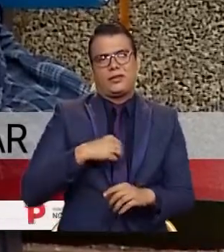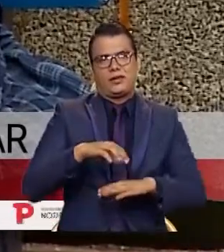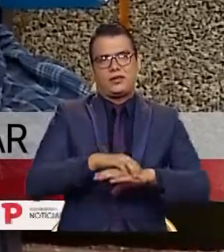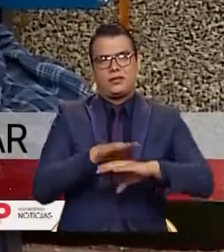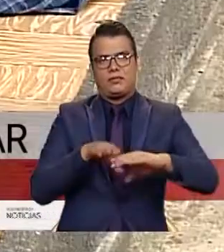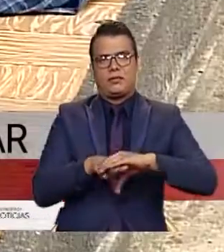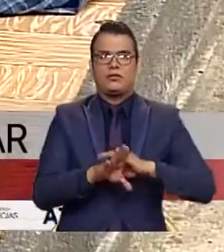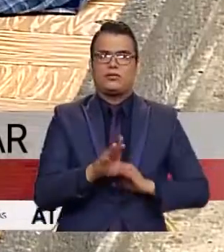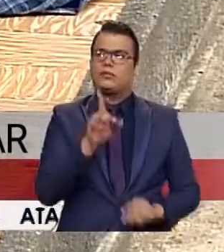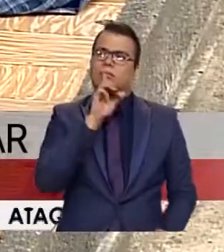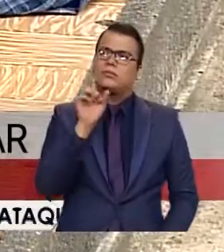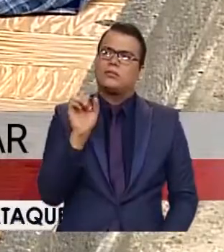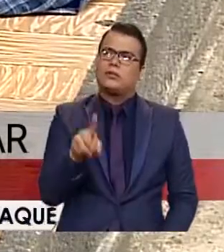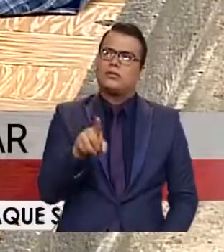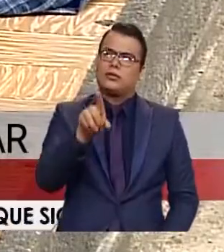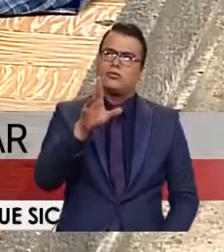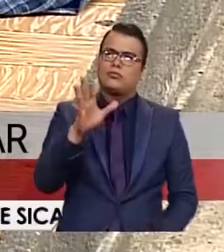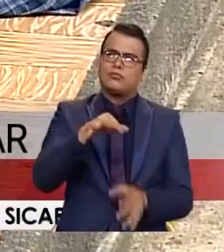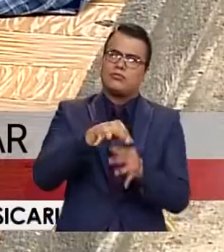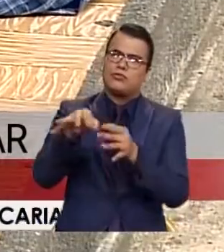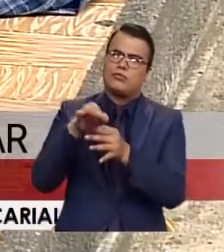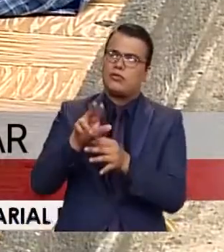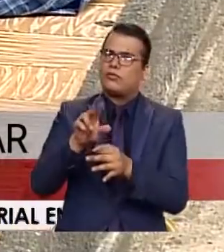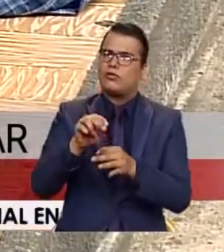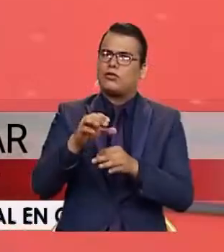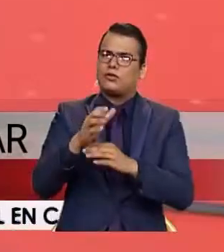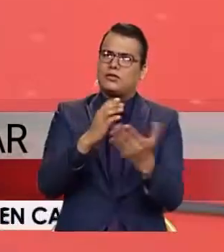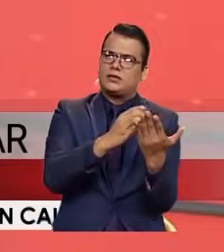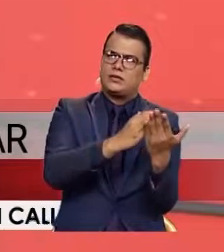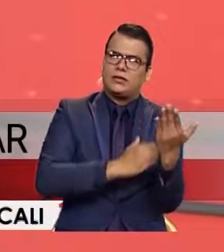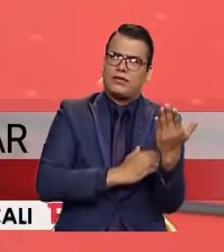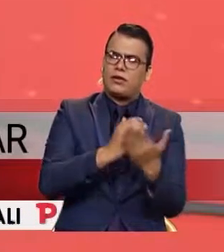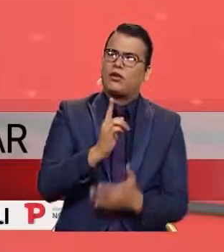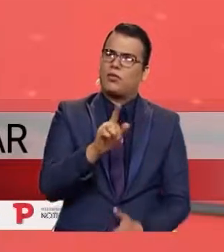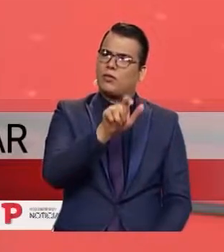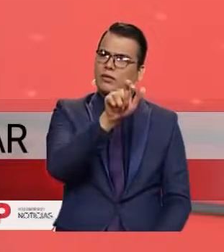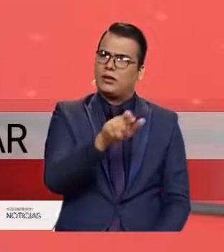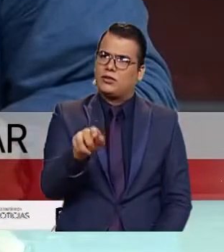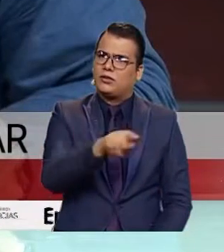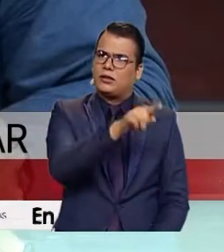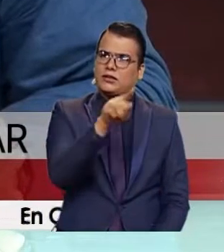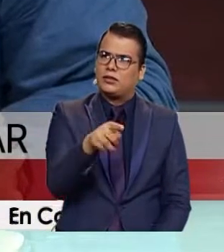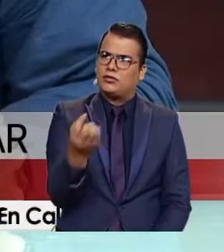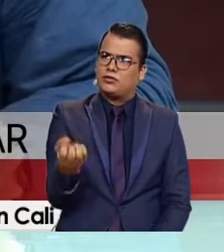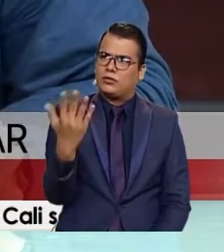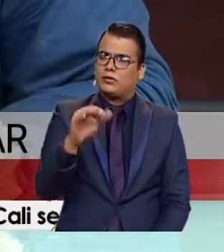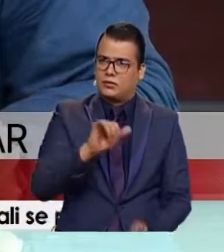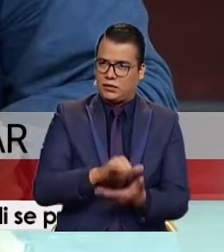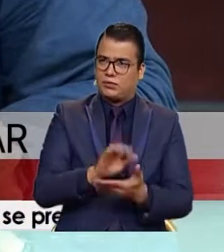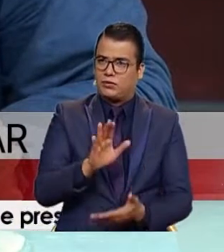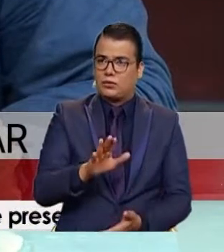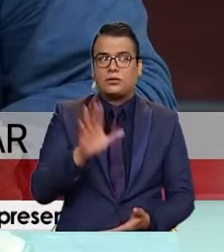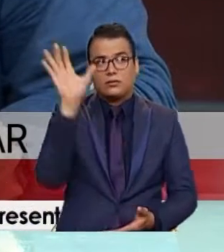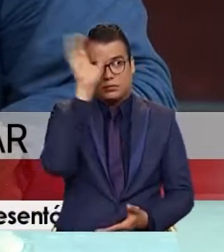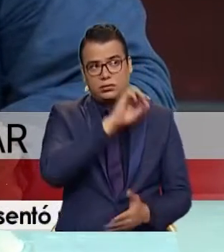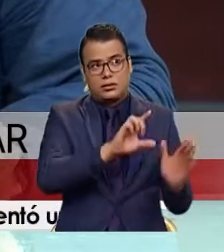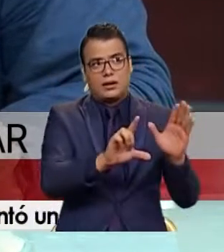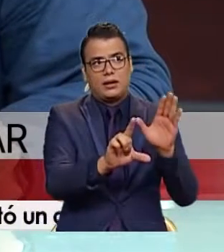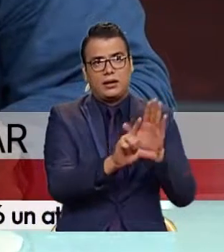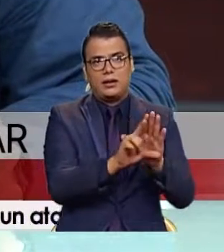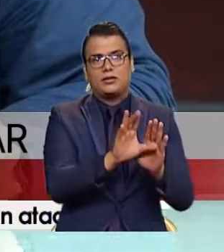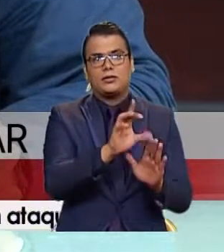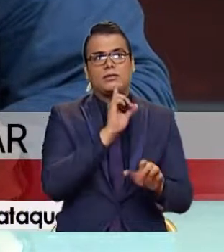por los 34 municipios no certificados que es por la cantidad de habitantes si la ley ha dispuesto que municipios